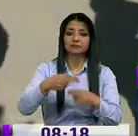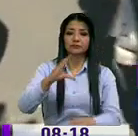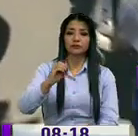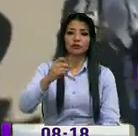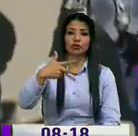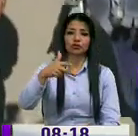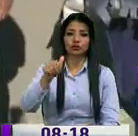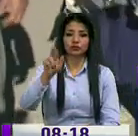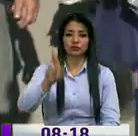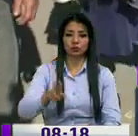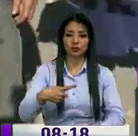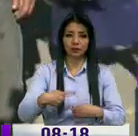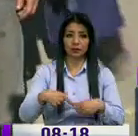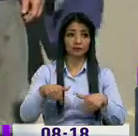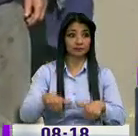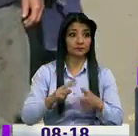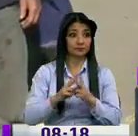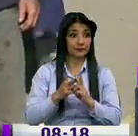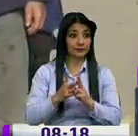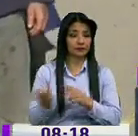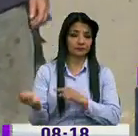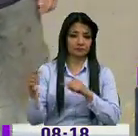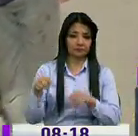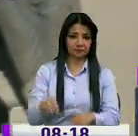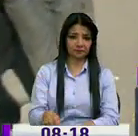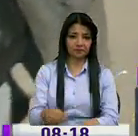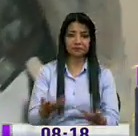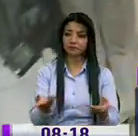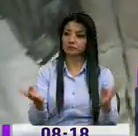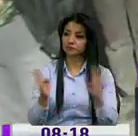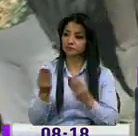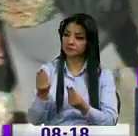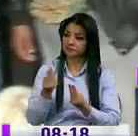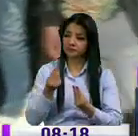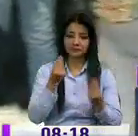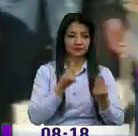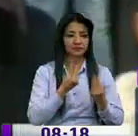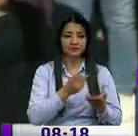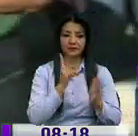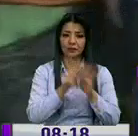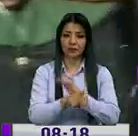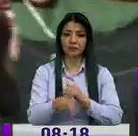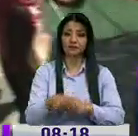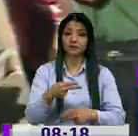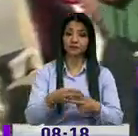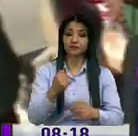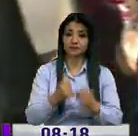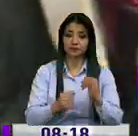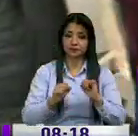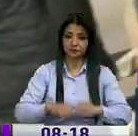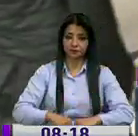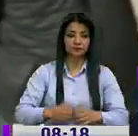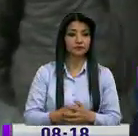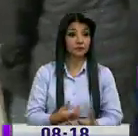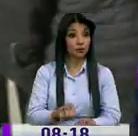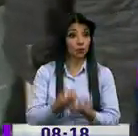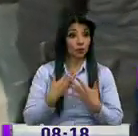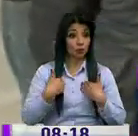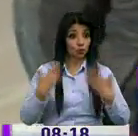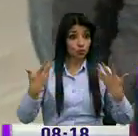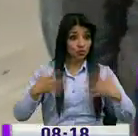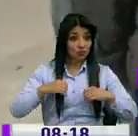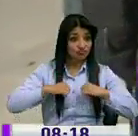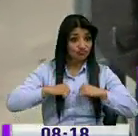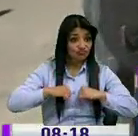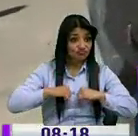ya me encuentro, como siempre, con los vecinos para receptar sus solicitudes. Vecino, ayúdame con su nombre y apellido. Cuénteme, ustedes ya han hecho las